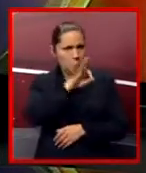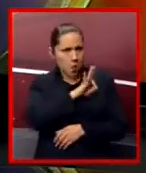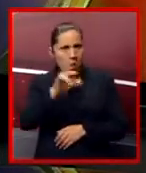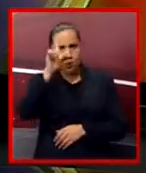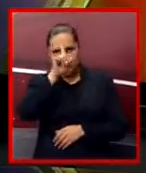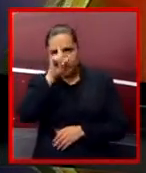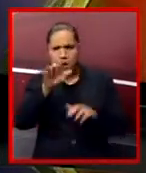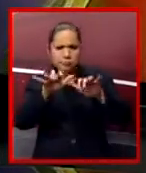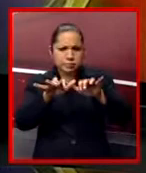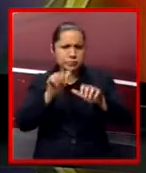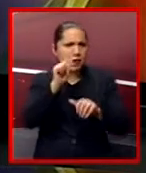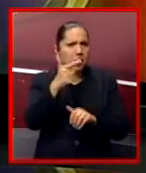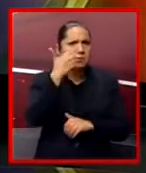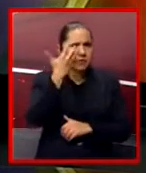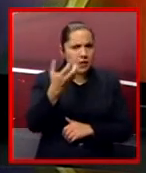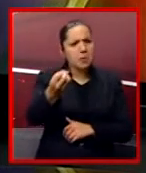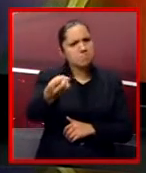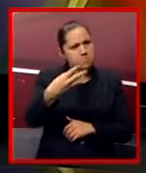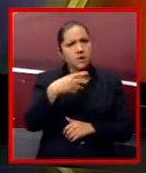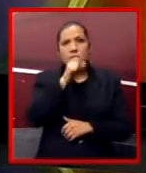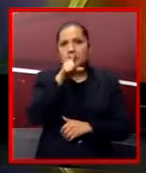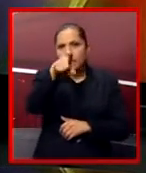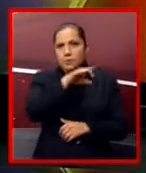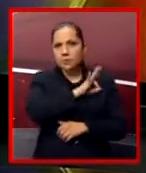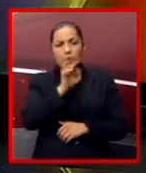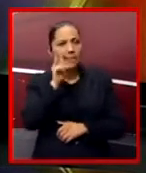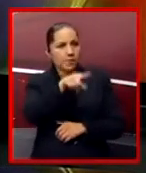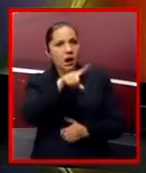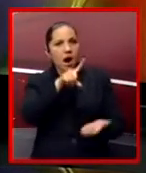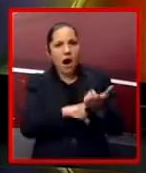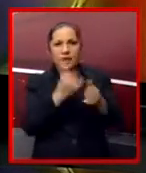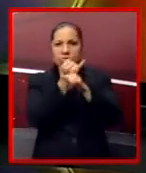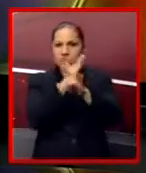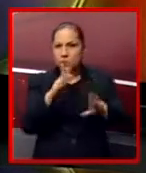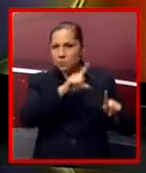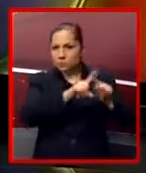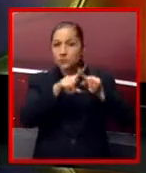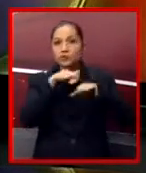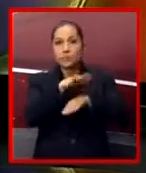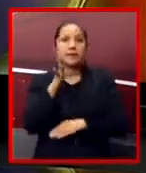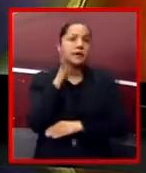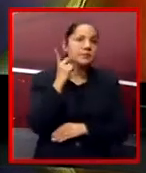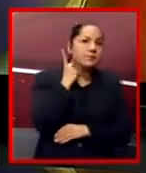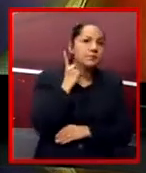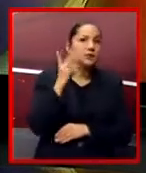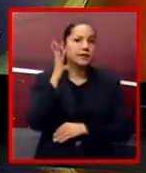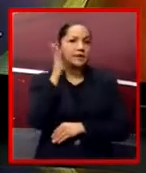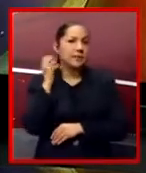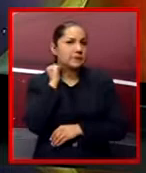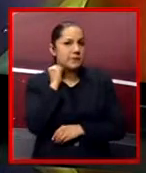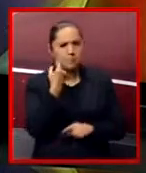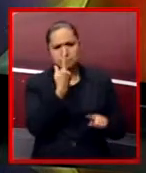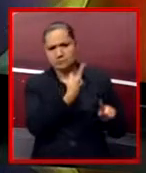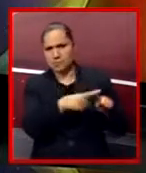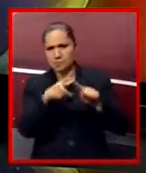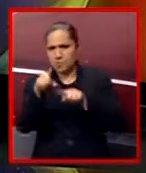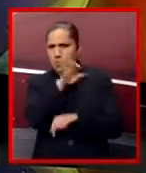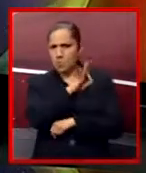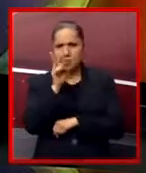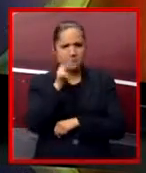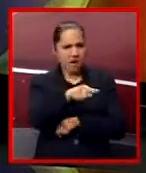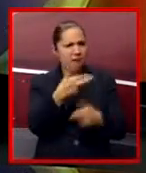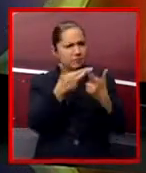podrá estar al día respecto al trabajo realizado tanto en la Cámara de Diputados como en el Senado de la República. Eso es todo en Noticias del